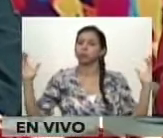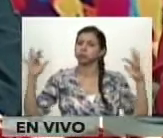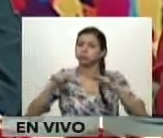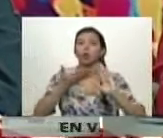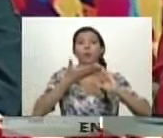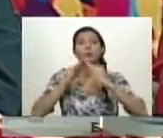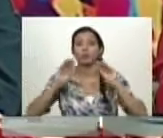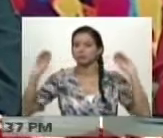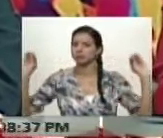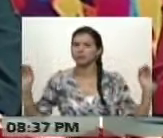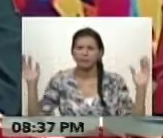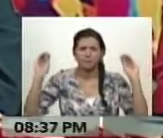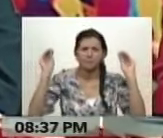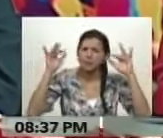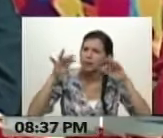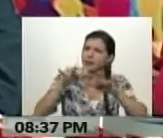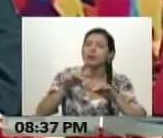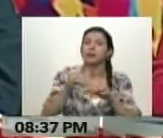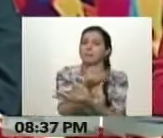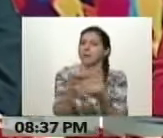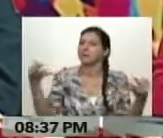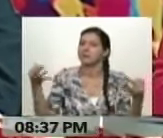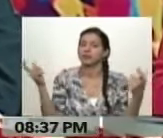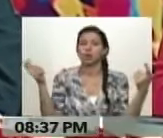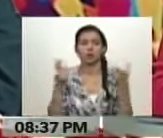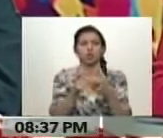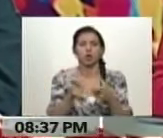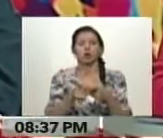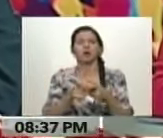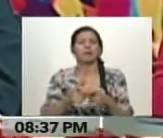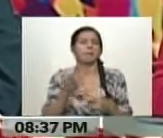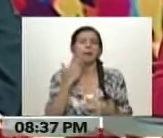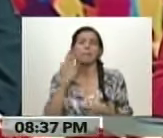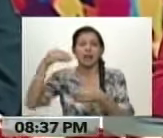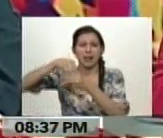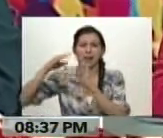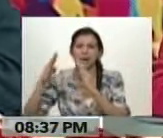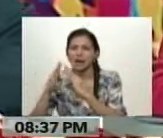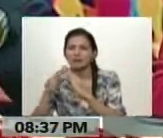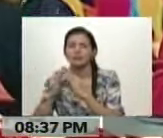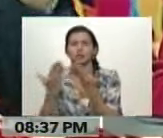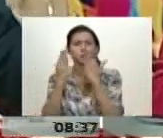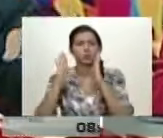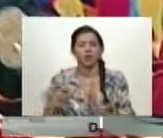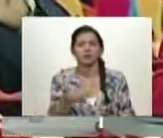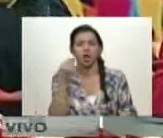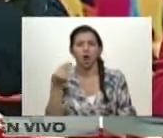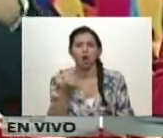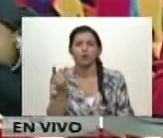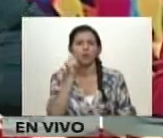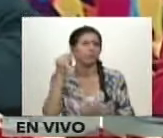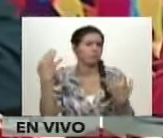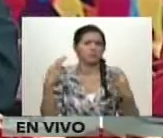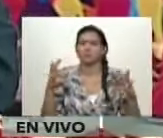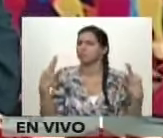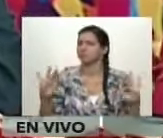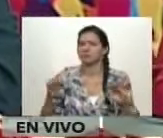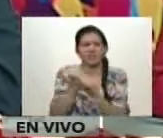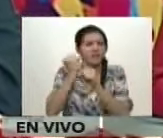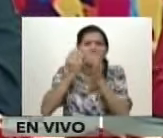dado extraordinarias asambleas con amas de casa, con estudiantes, con jóvenes, con hombres, con